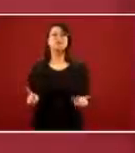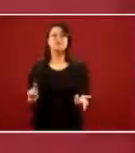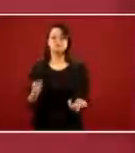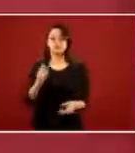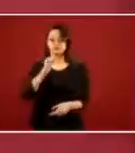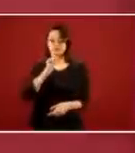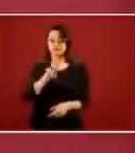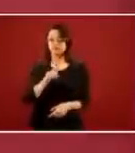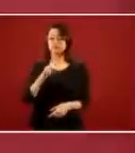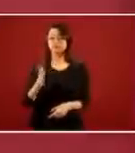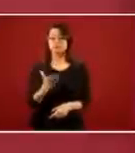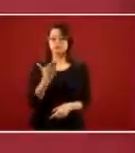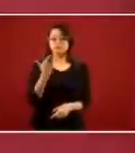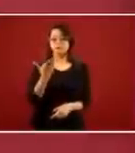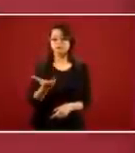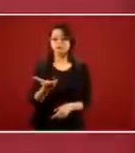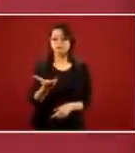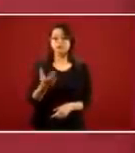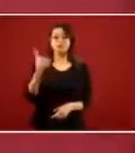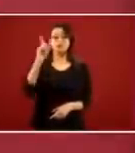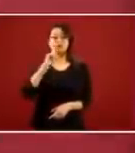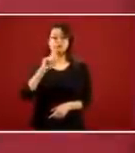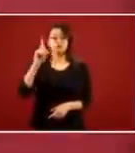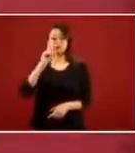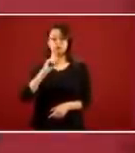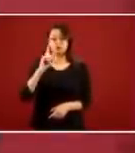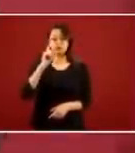a las feministas